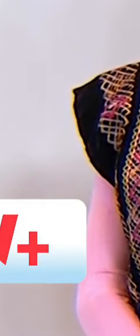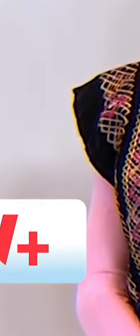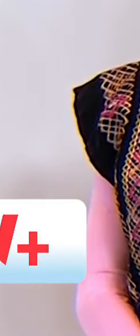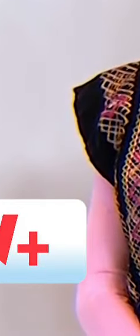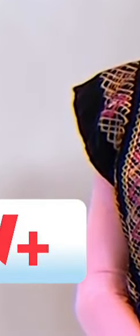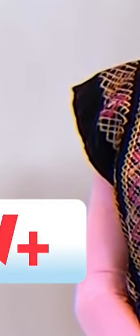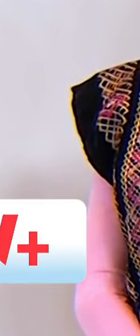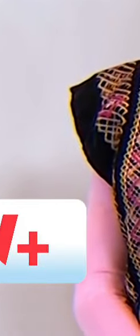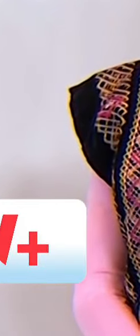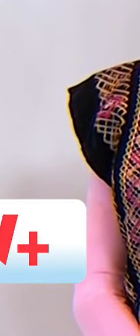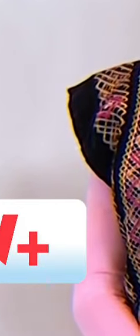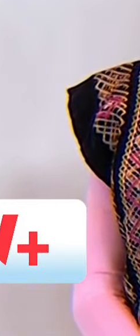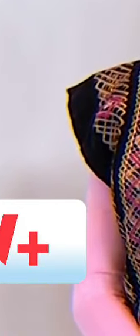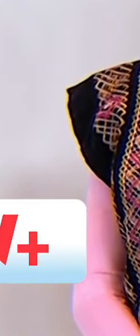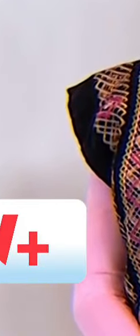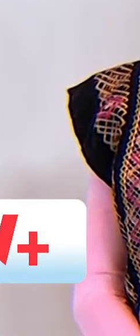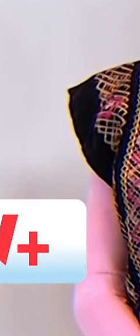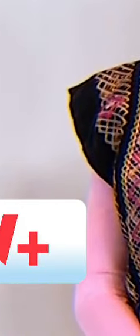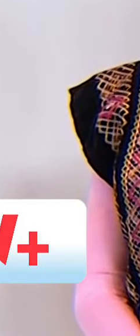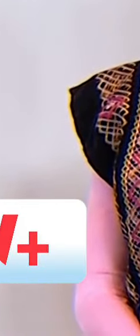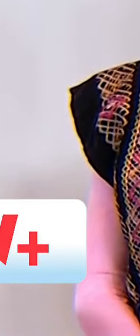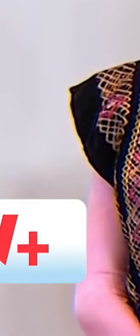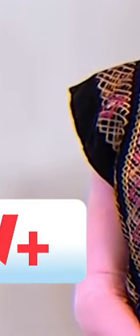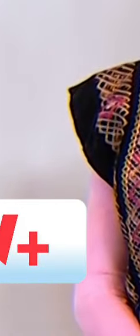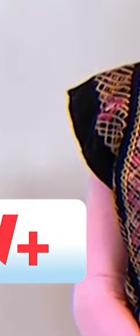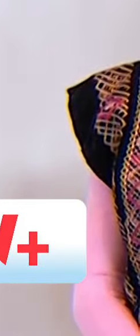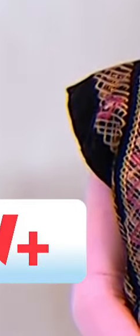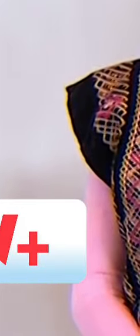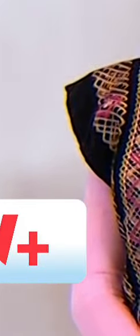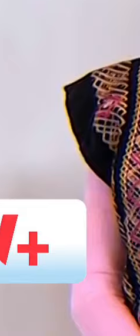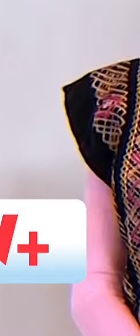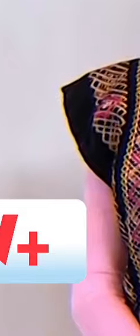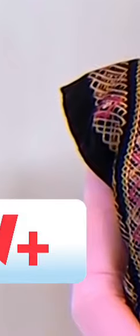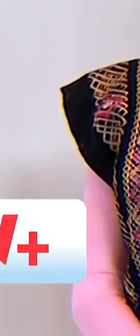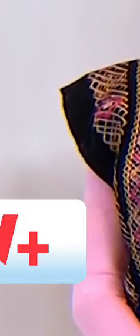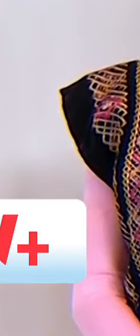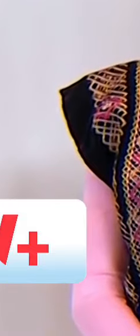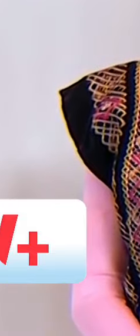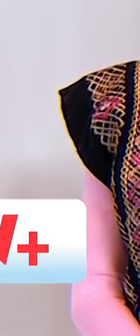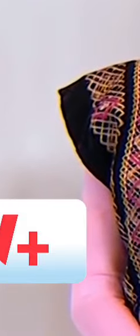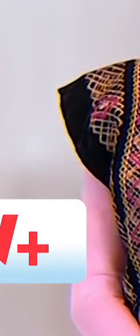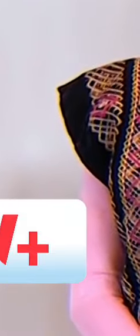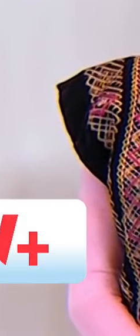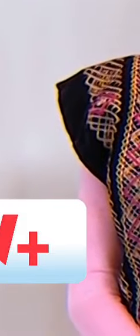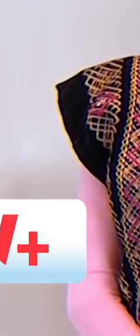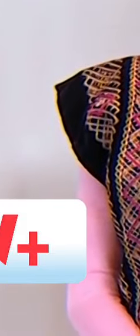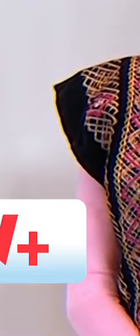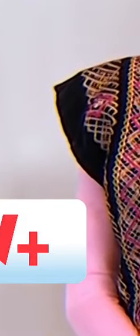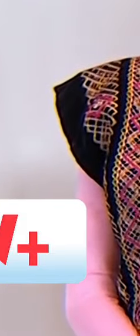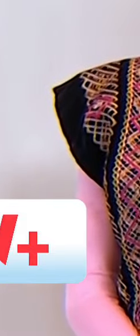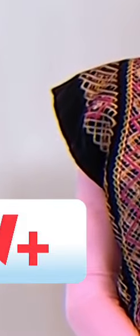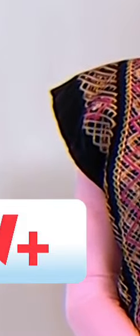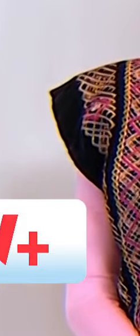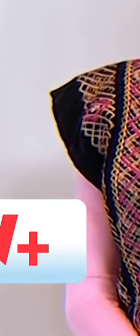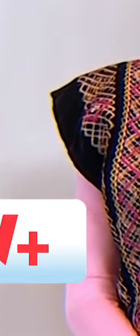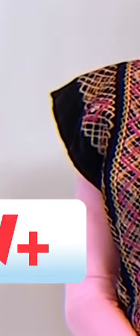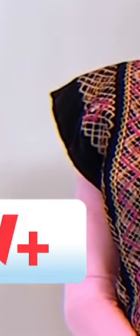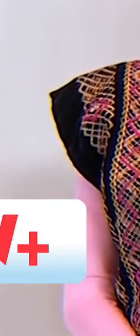país es que si bien pues estamos integrados en mucho sentido a la economía de Estados